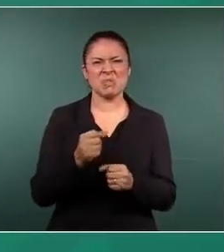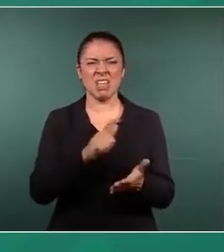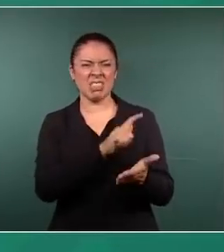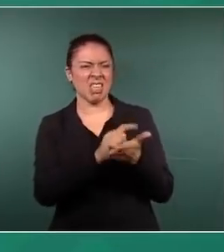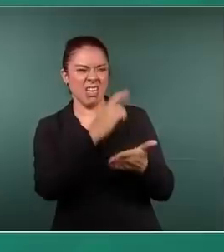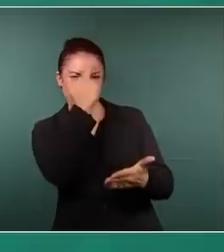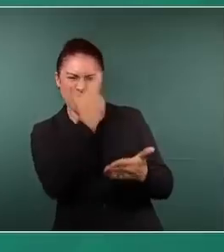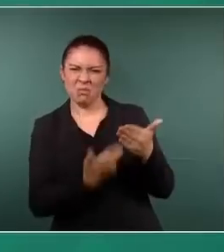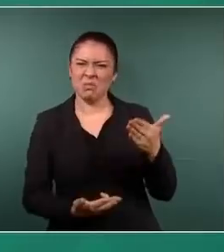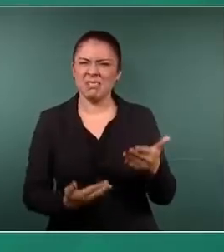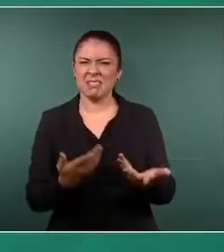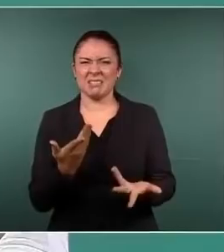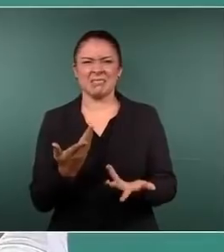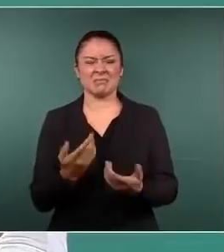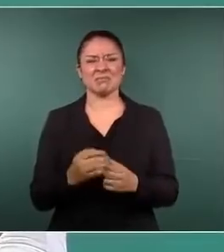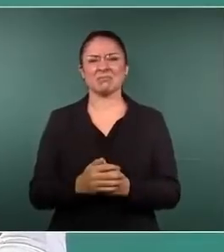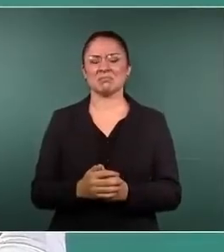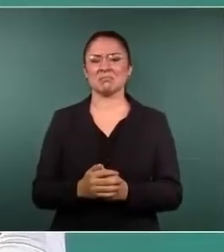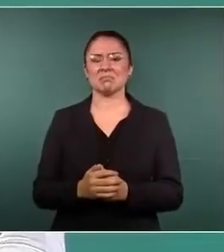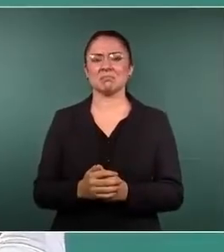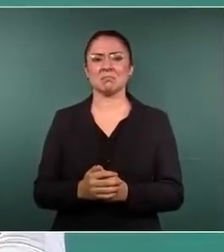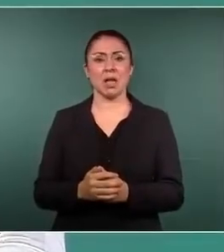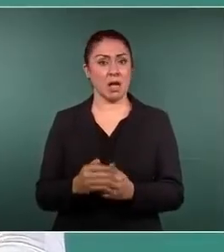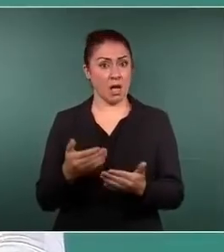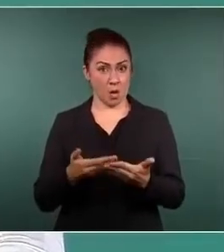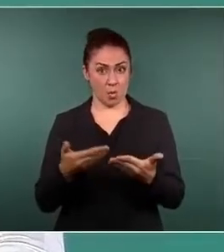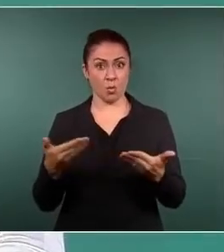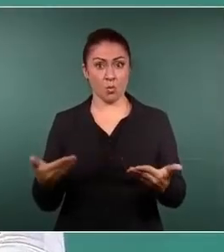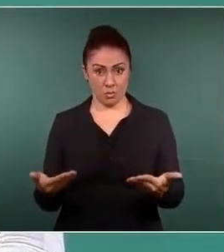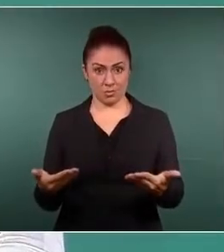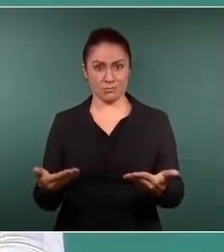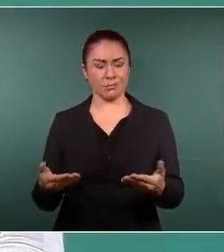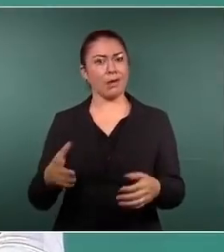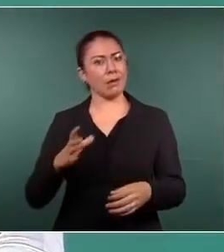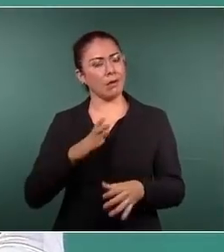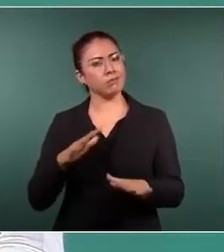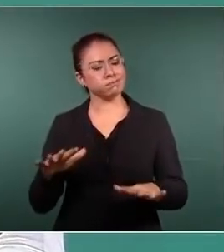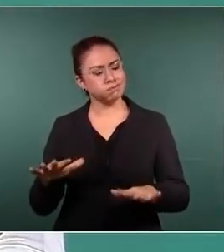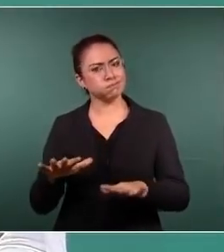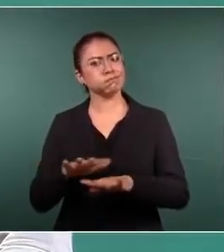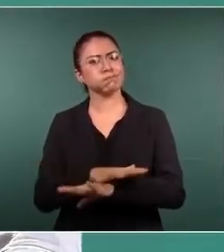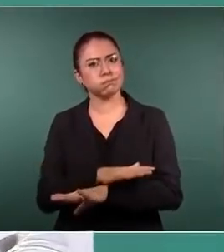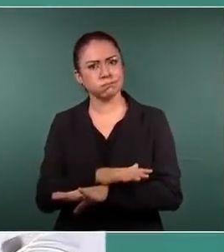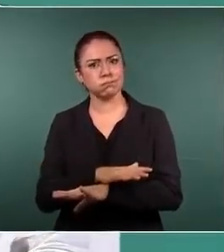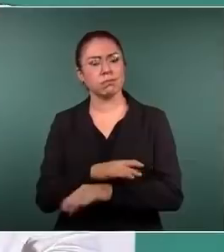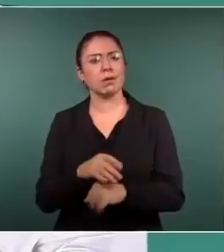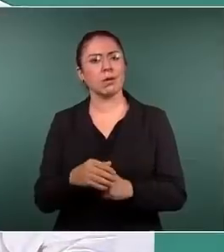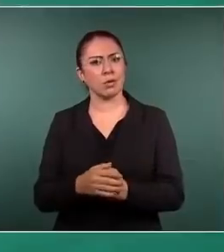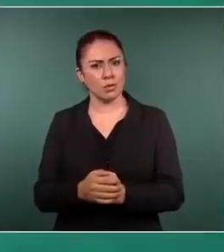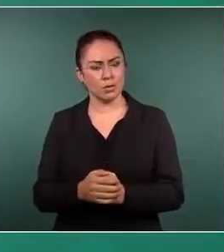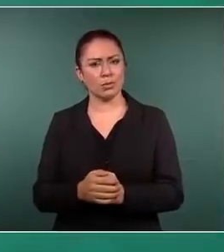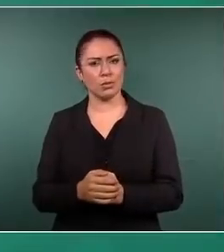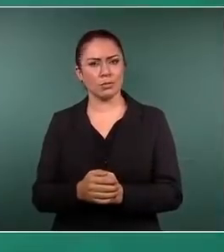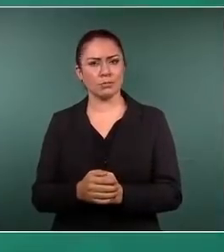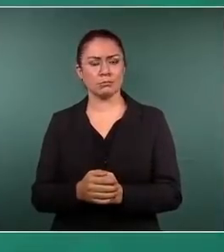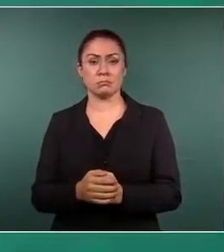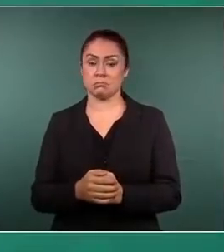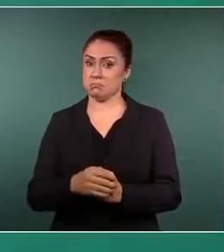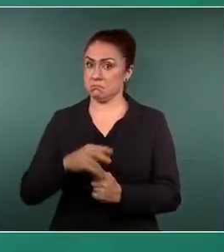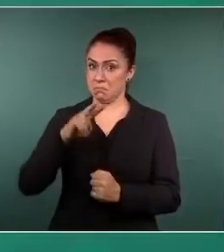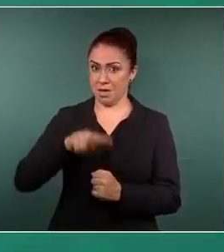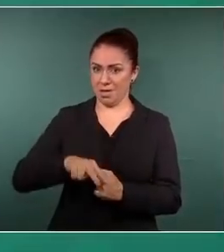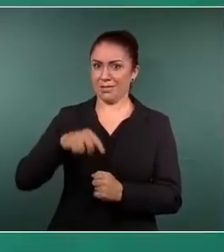en nayarit y ahora se ha convertido en uno de los estados más